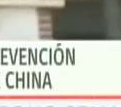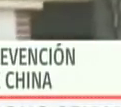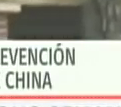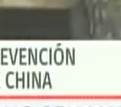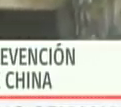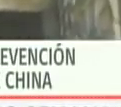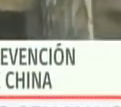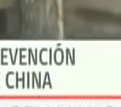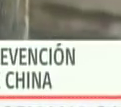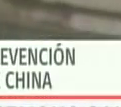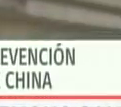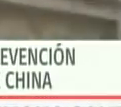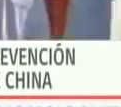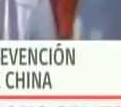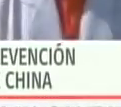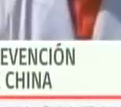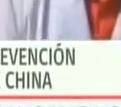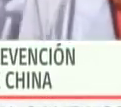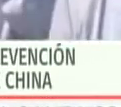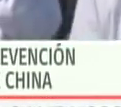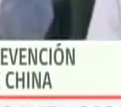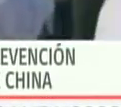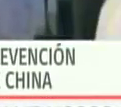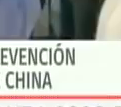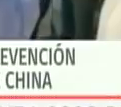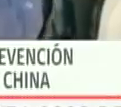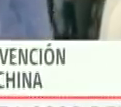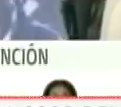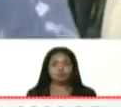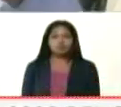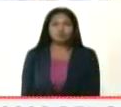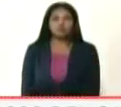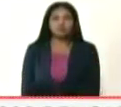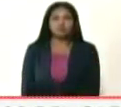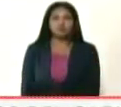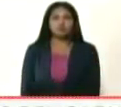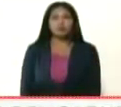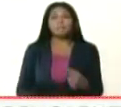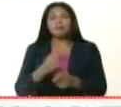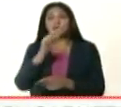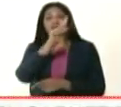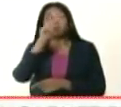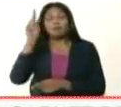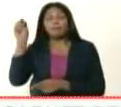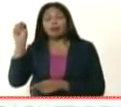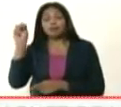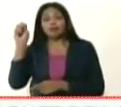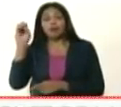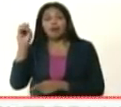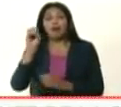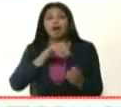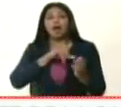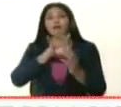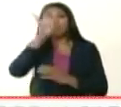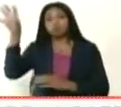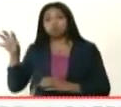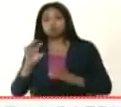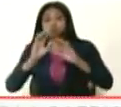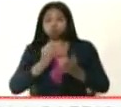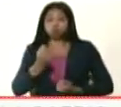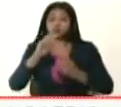China. La China está apoyando a más de 120 países del mundo con material